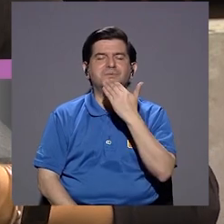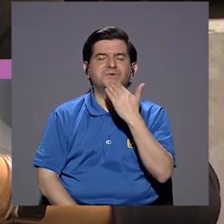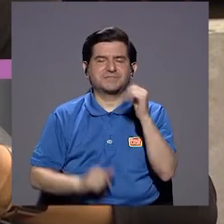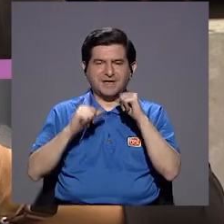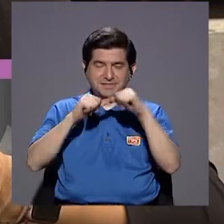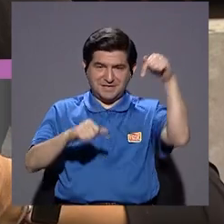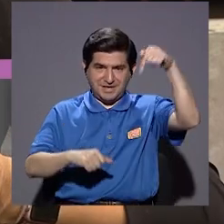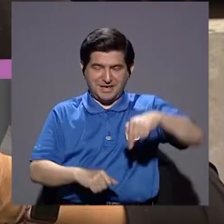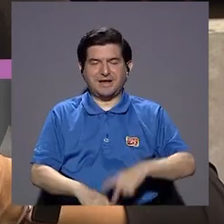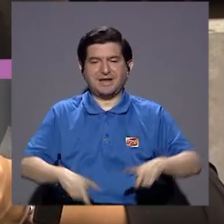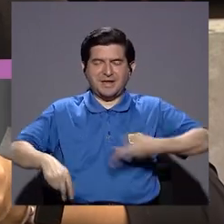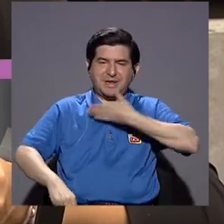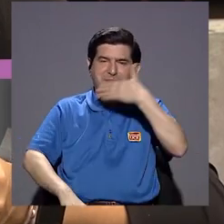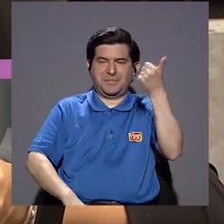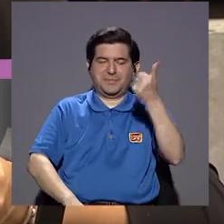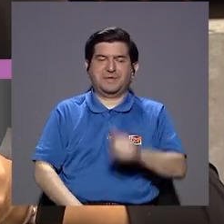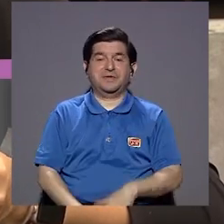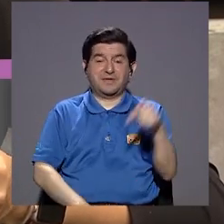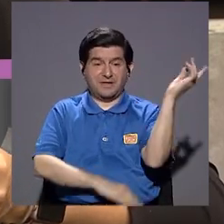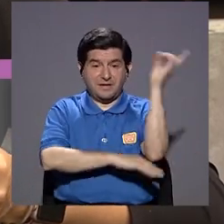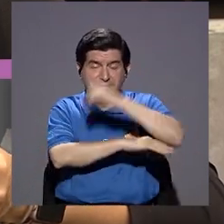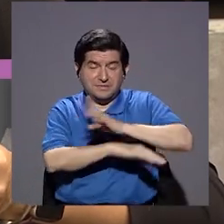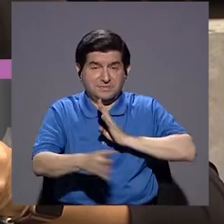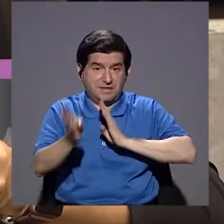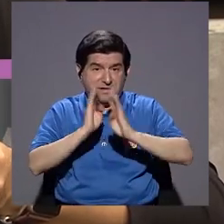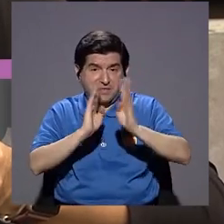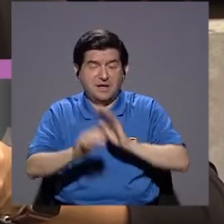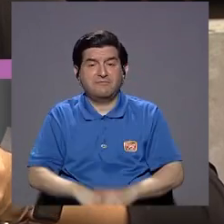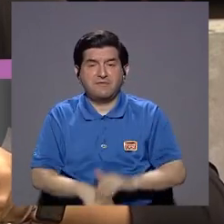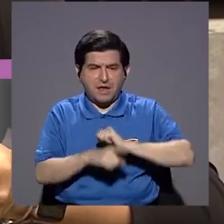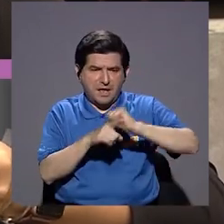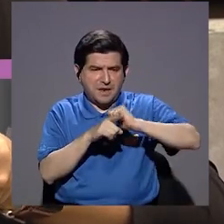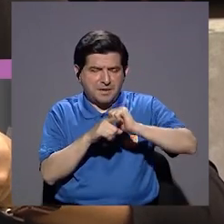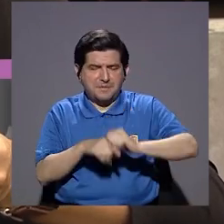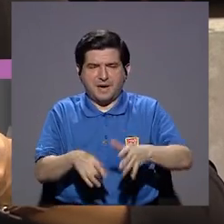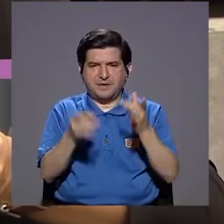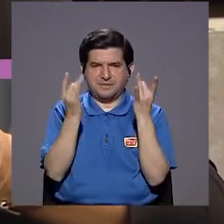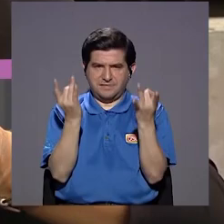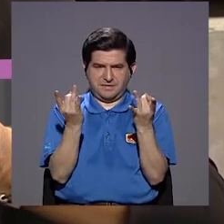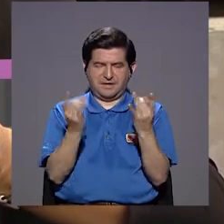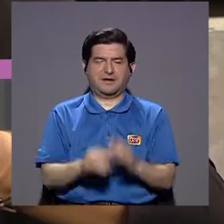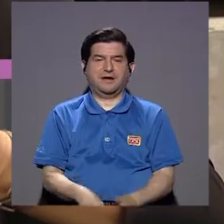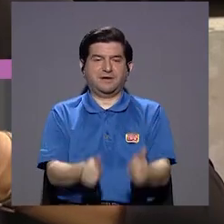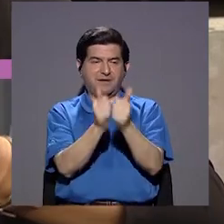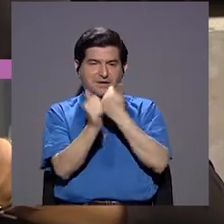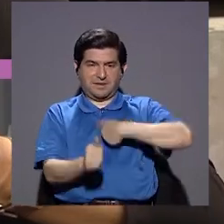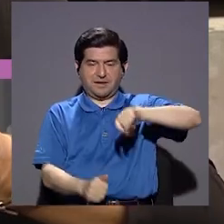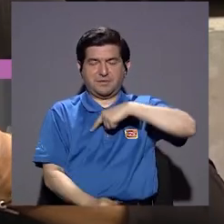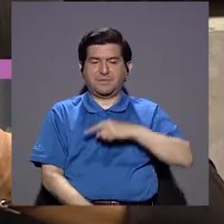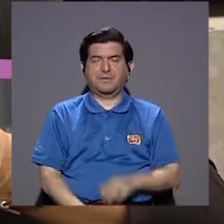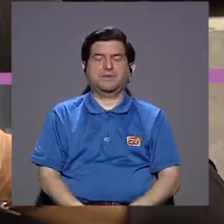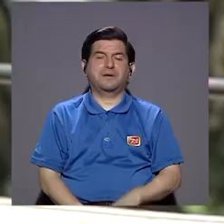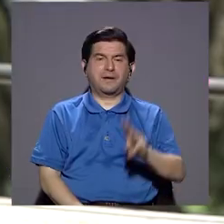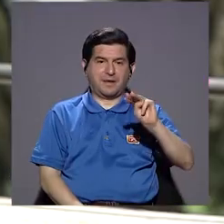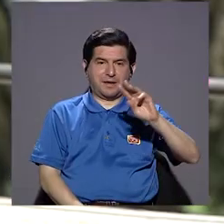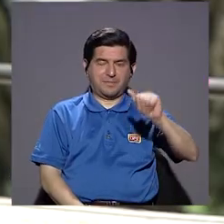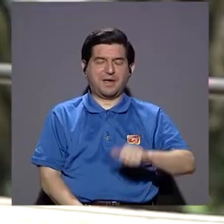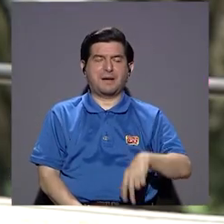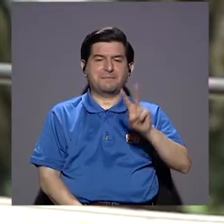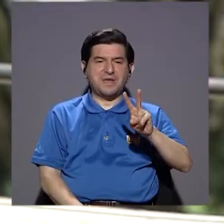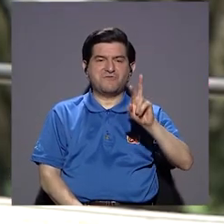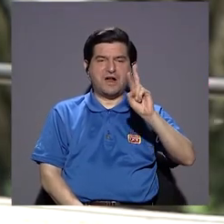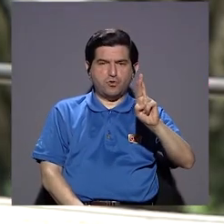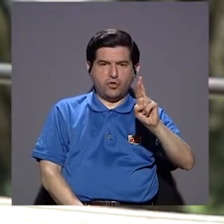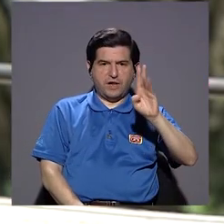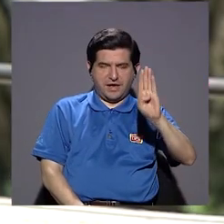Gracias por continuar con nosotros en Vivir Mejor, el día de hoy conversando acerca de la práctica del yoga. Para ello nos acompaña la máster Vivian Rodríguez